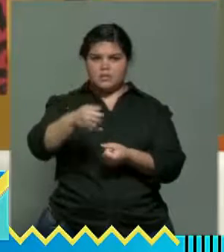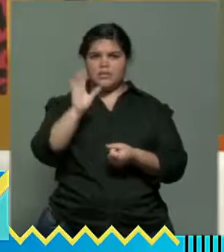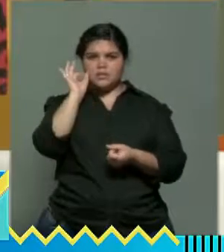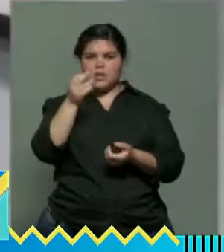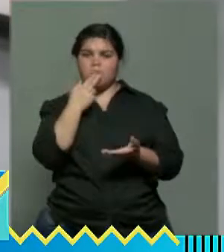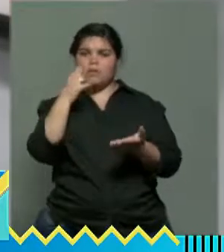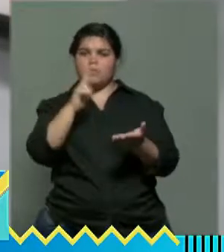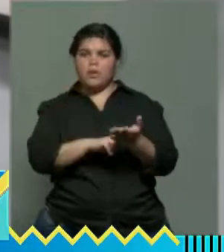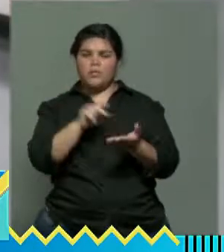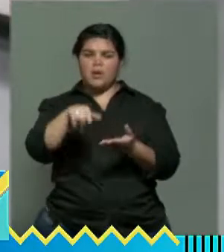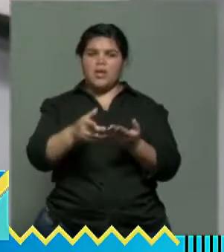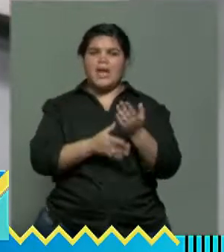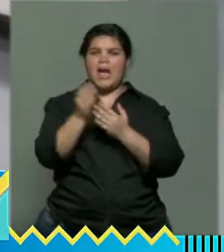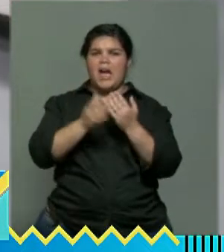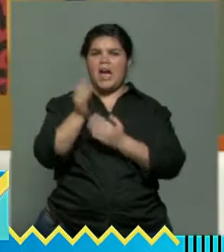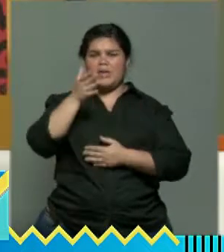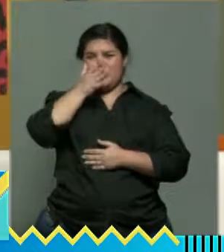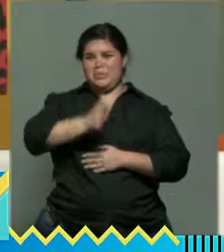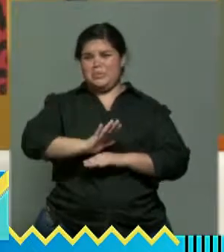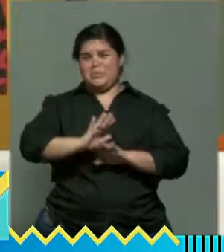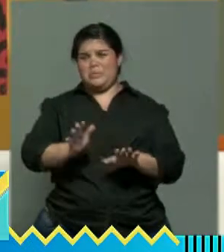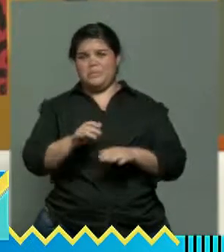tan alto. Aparte, acordate que los gobernadores tienen